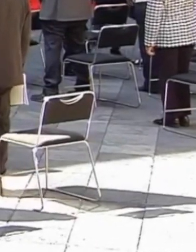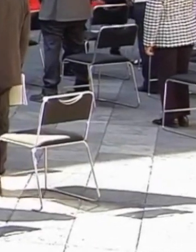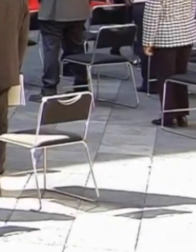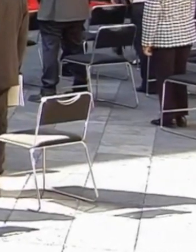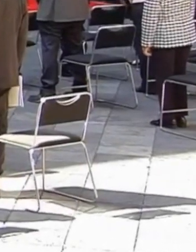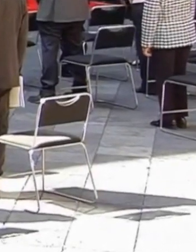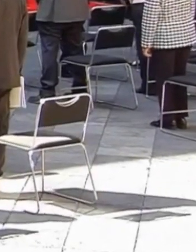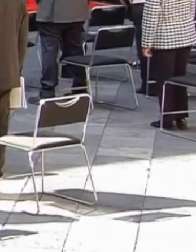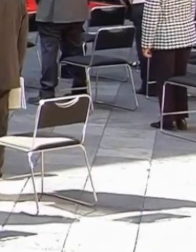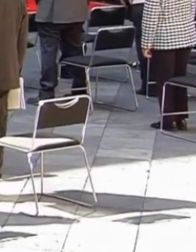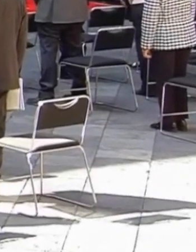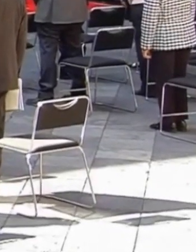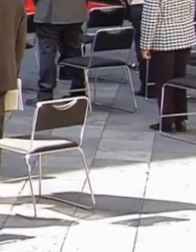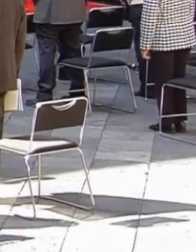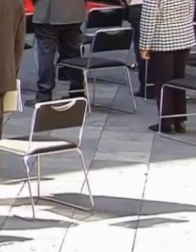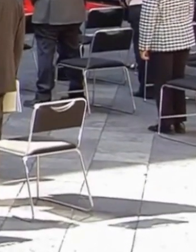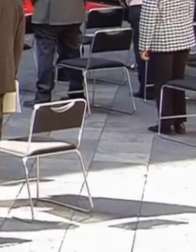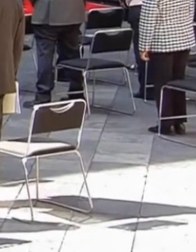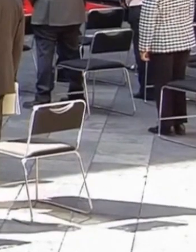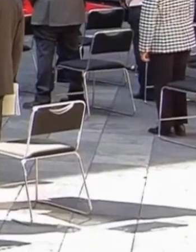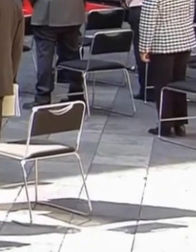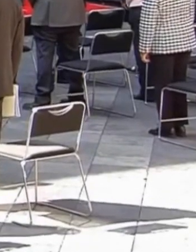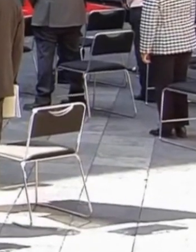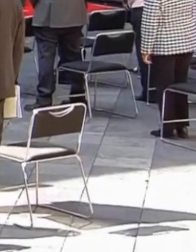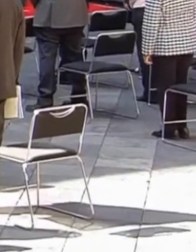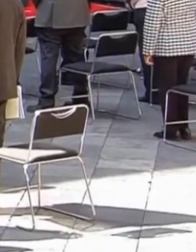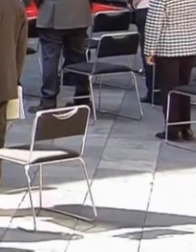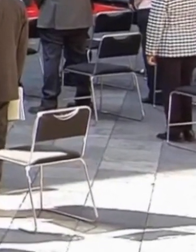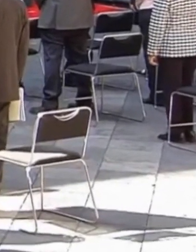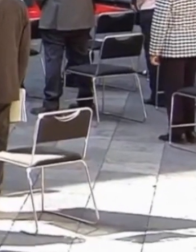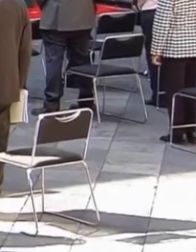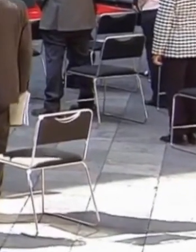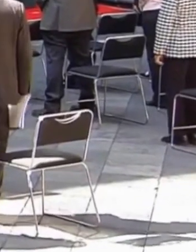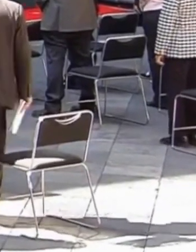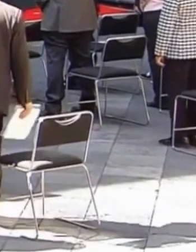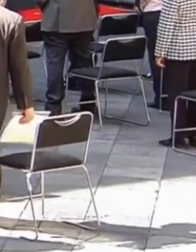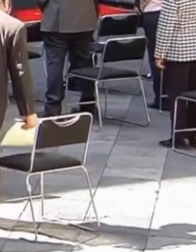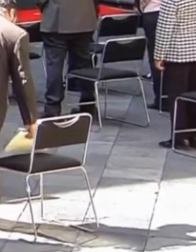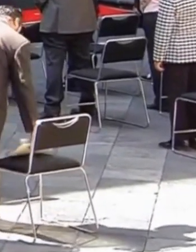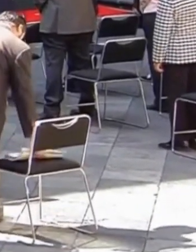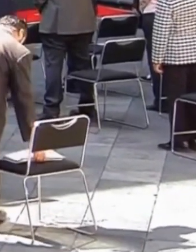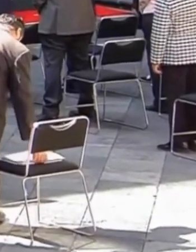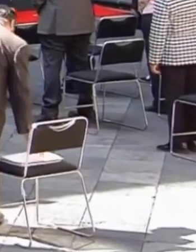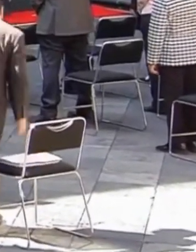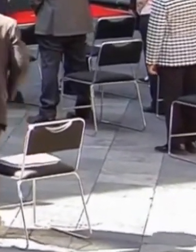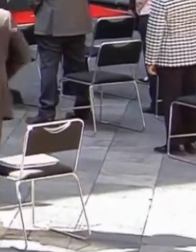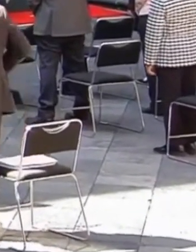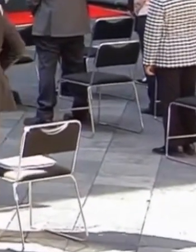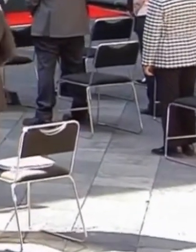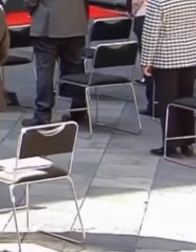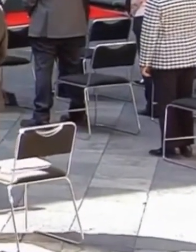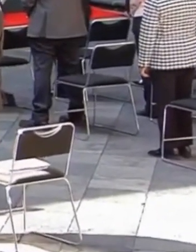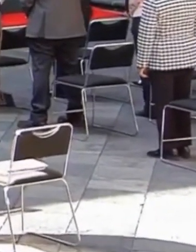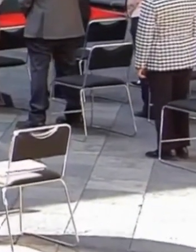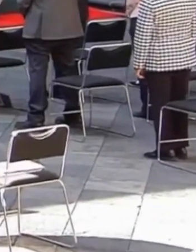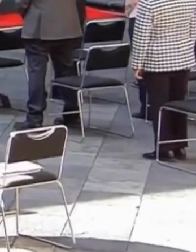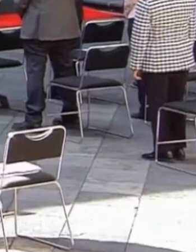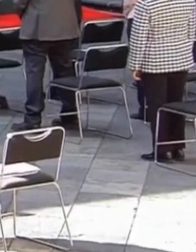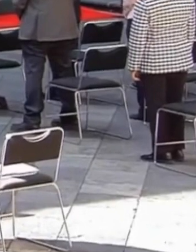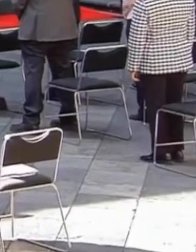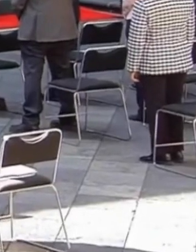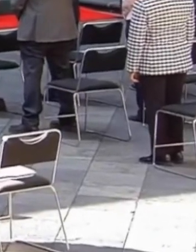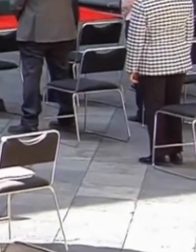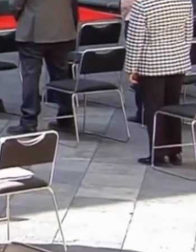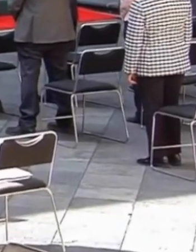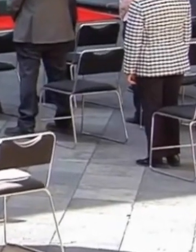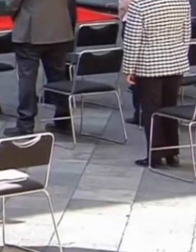Müller y el Doctor Carlos Ruiz Abreu depositarán una ofrenda floral y montarán guardia de honor con